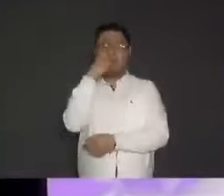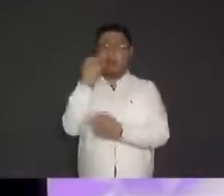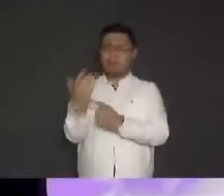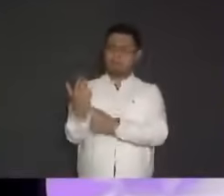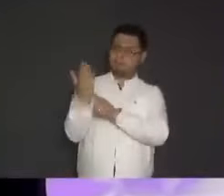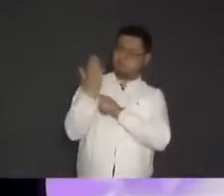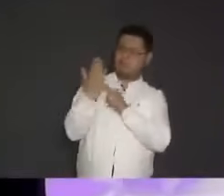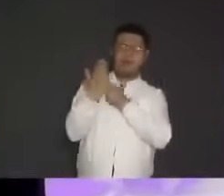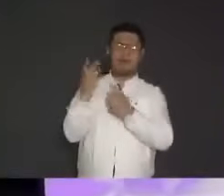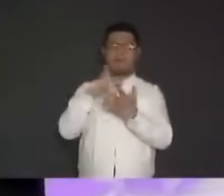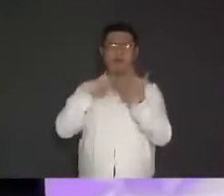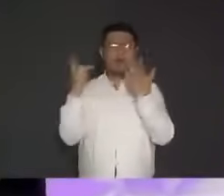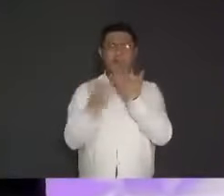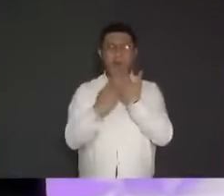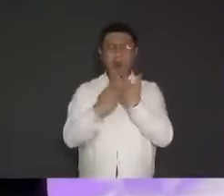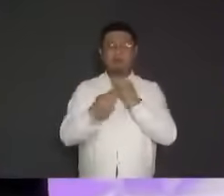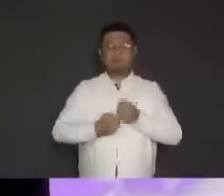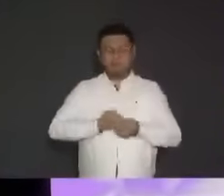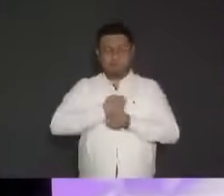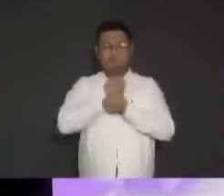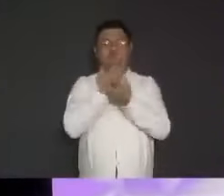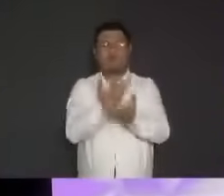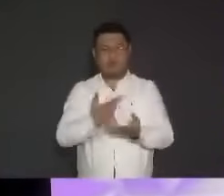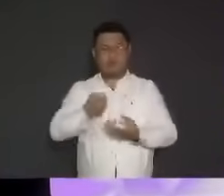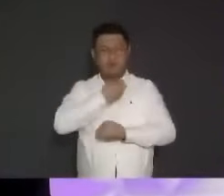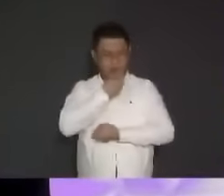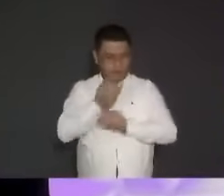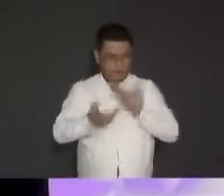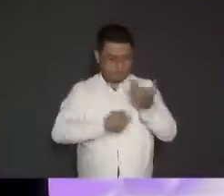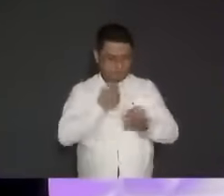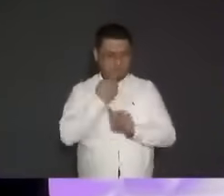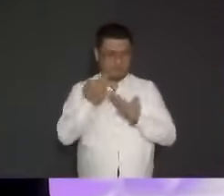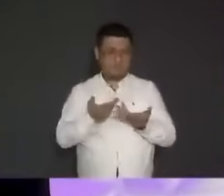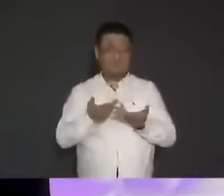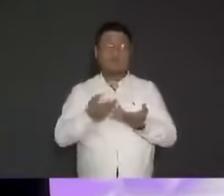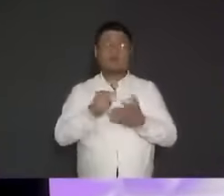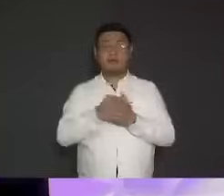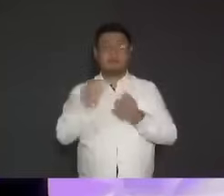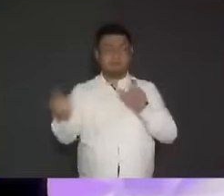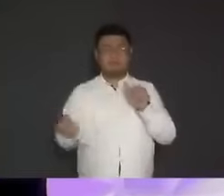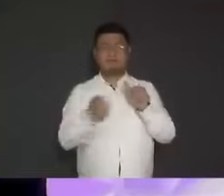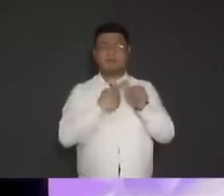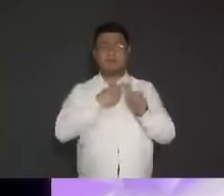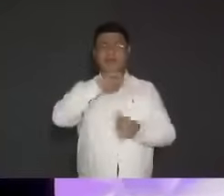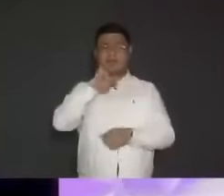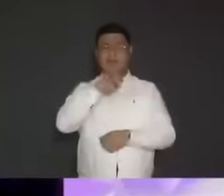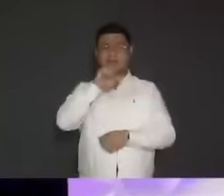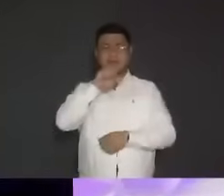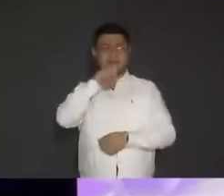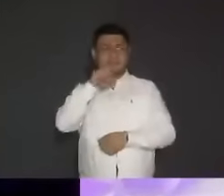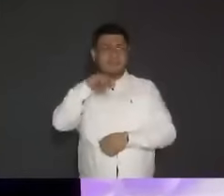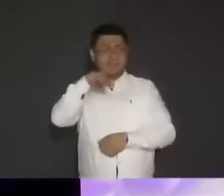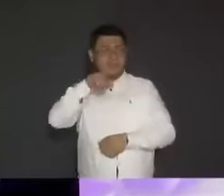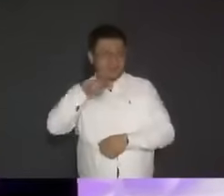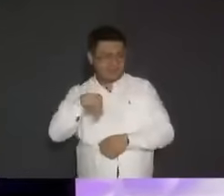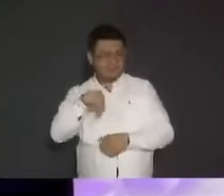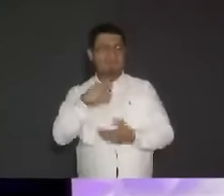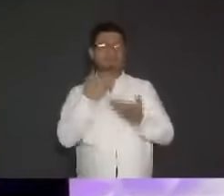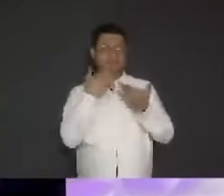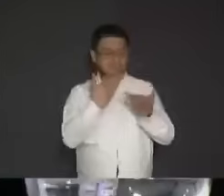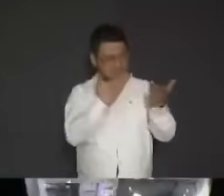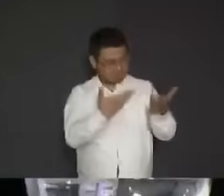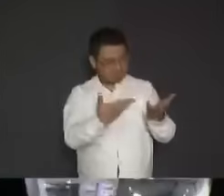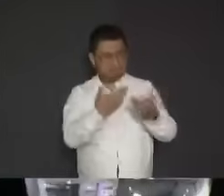sus argumentos de apertura. Iniciamos con la candidata del PRD, Yasmín López Manrique. Adelante, candidata.